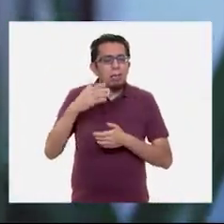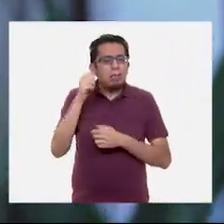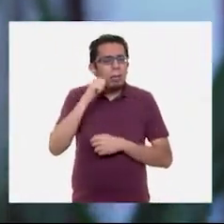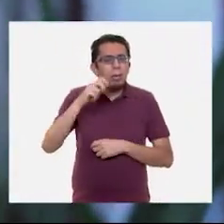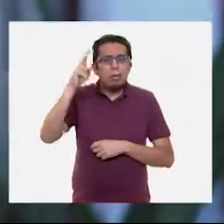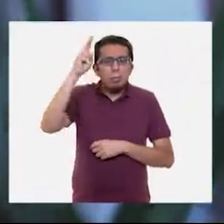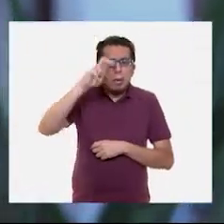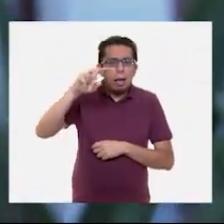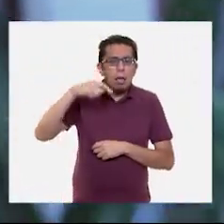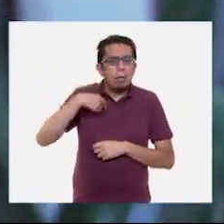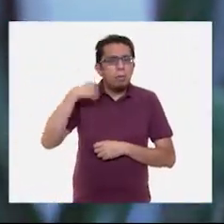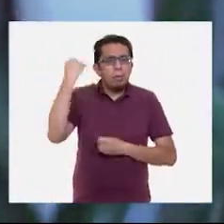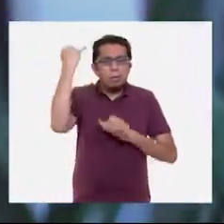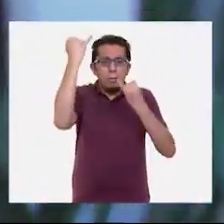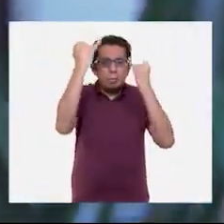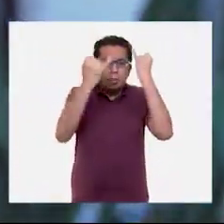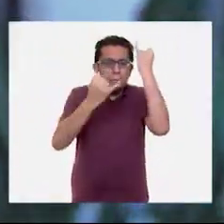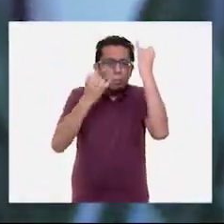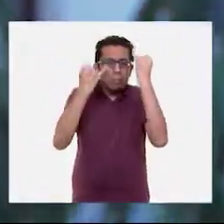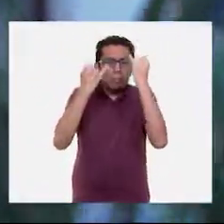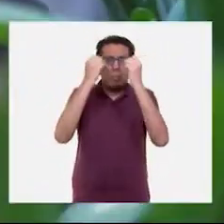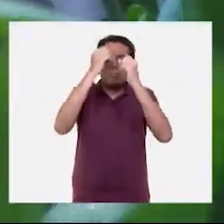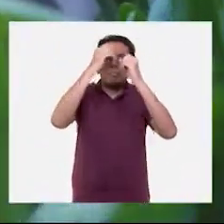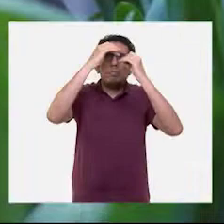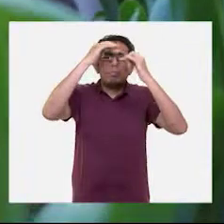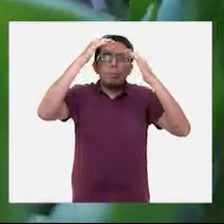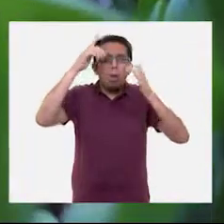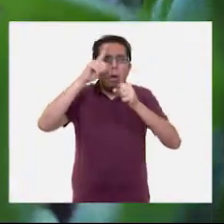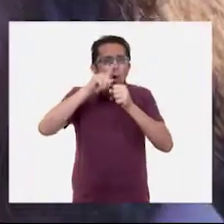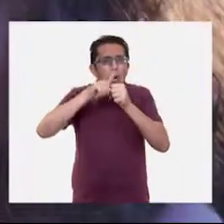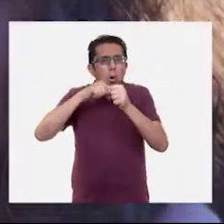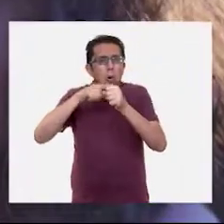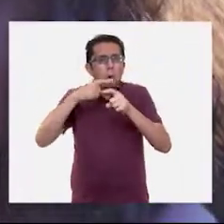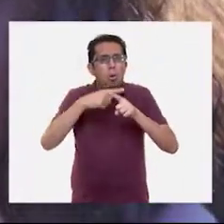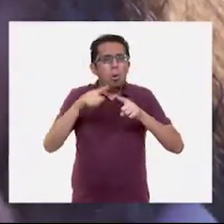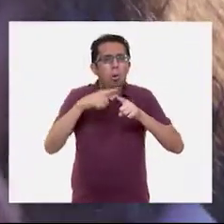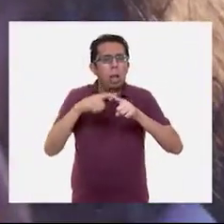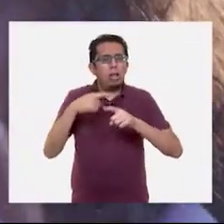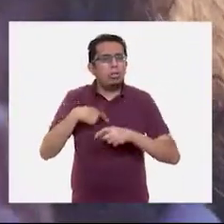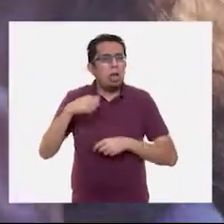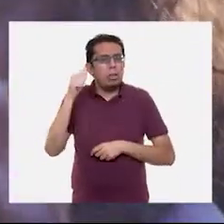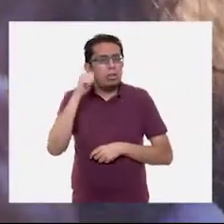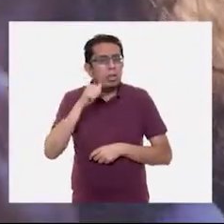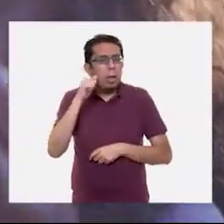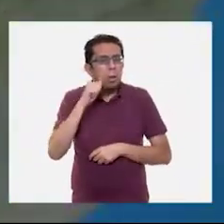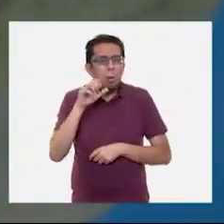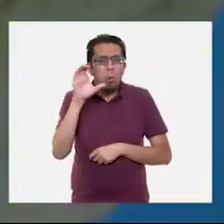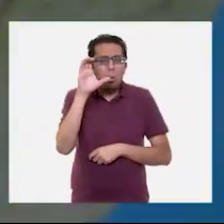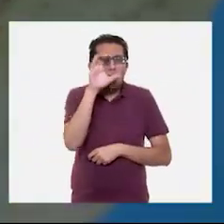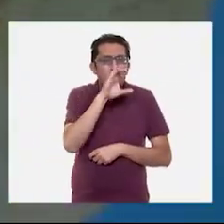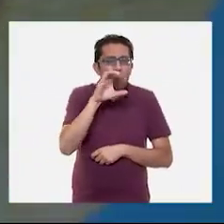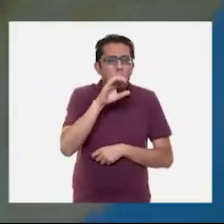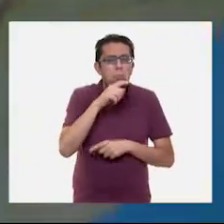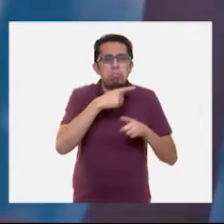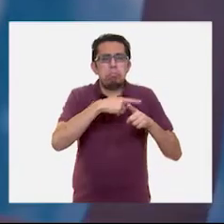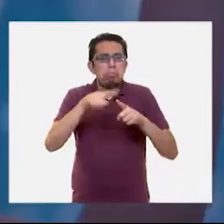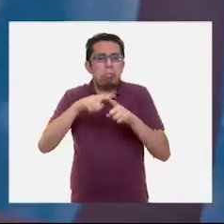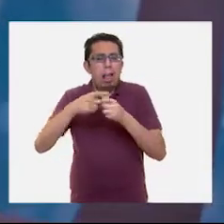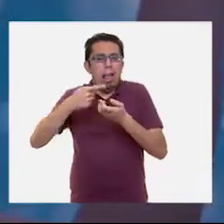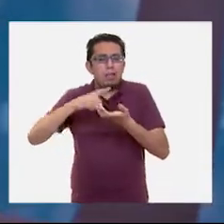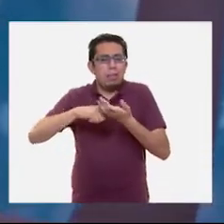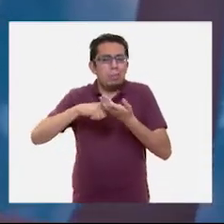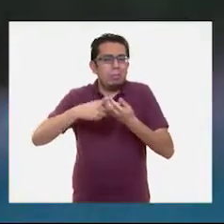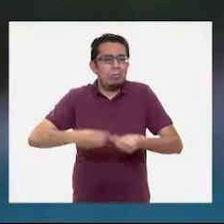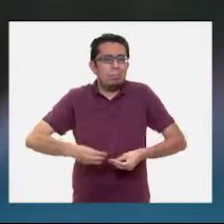mi imaginación se convertía en un universo de colores y siempre despertó la curiosidad por el mundo y todos los seres que lo